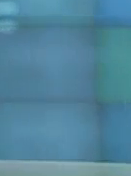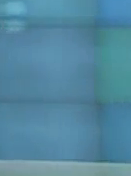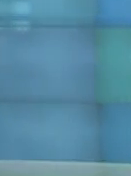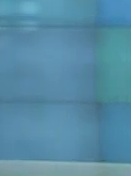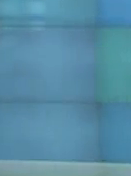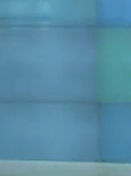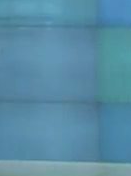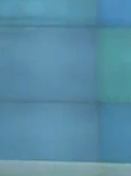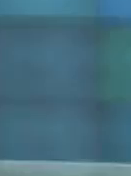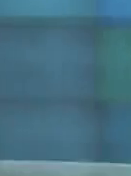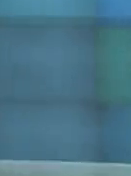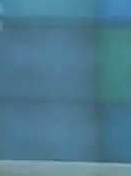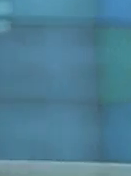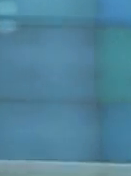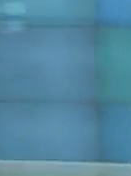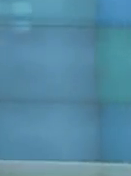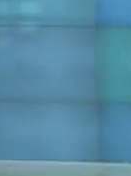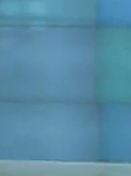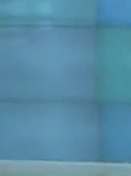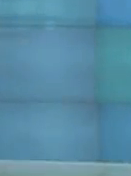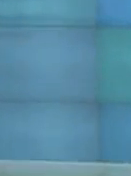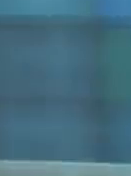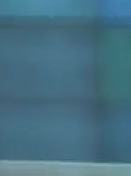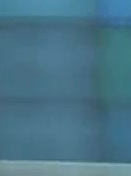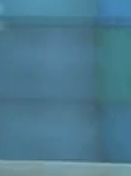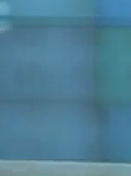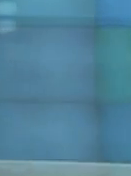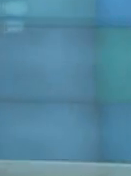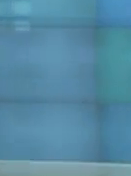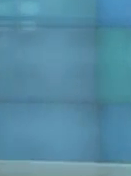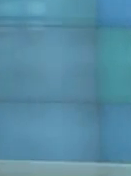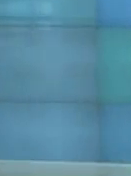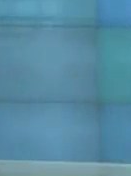Y a esta hora nos enlazamos con la actividad en el estado La Guaira.